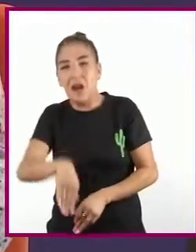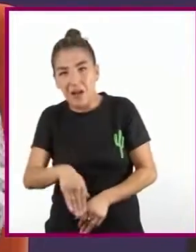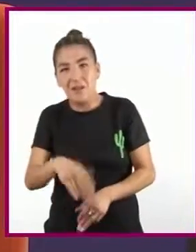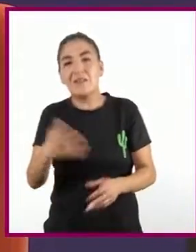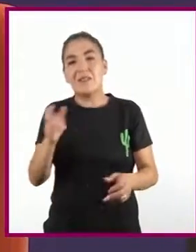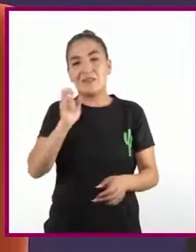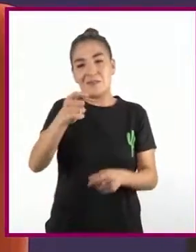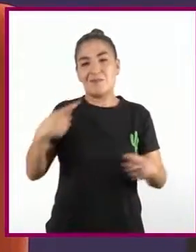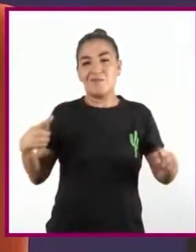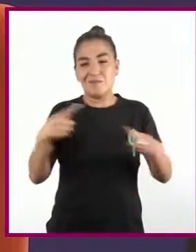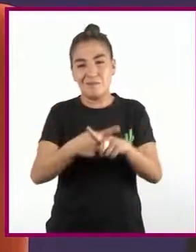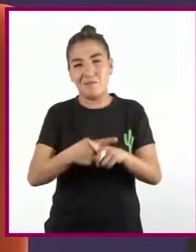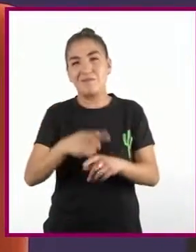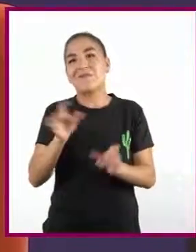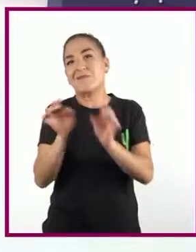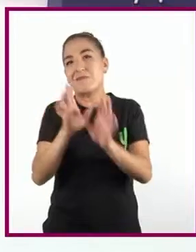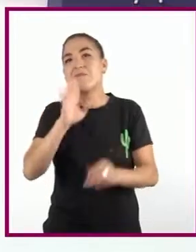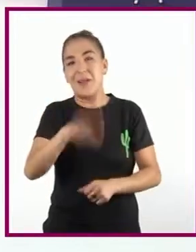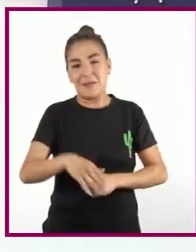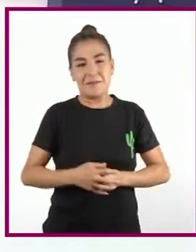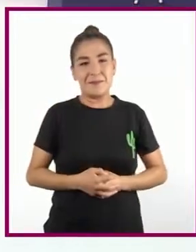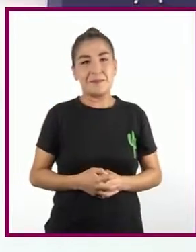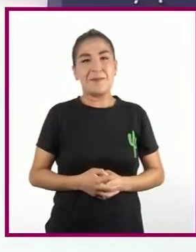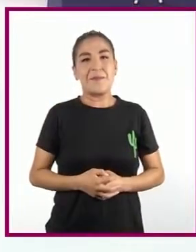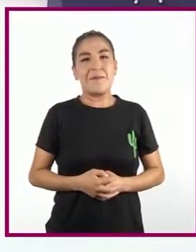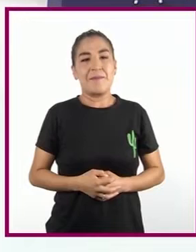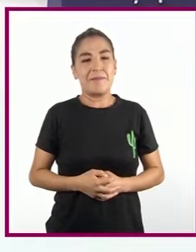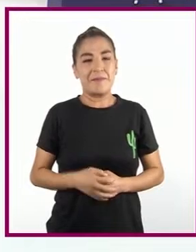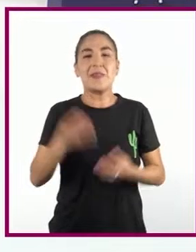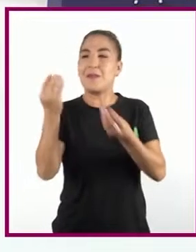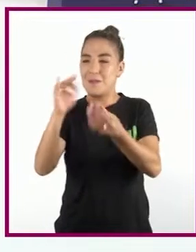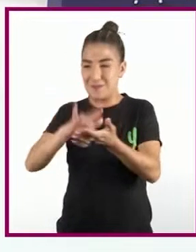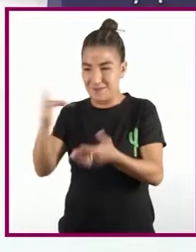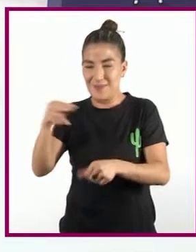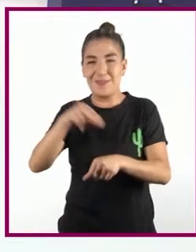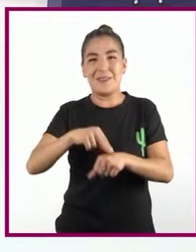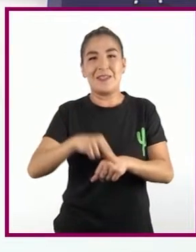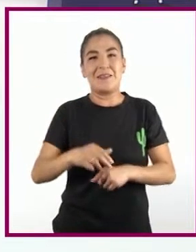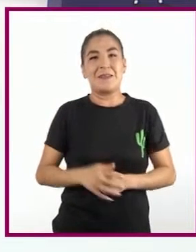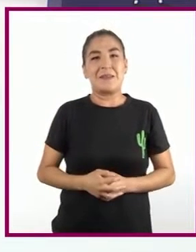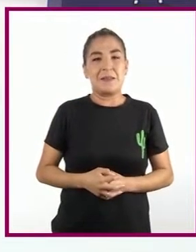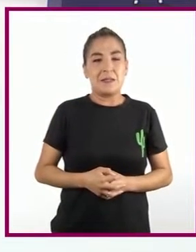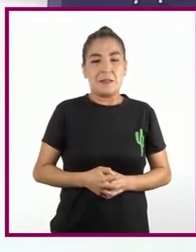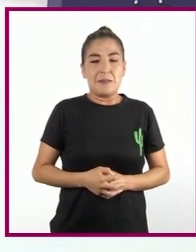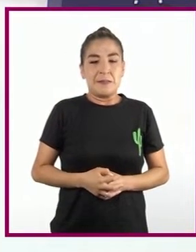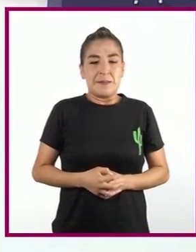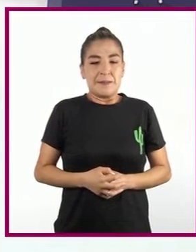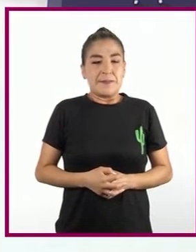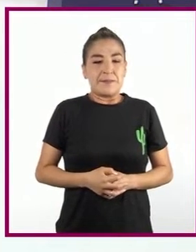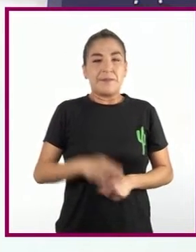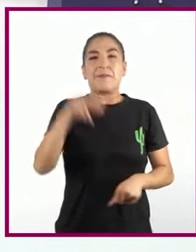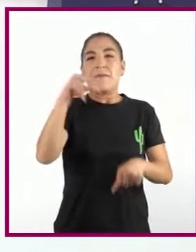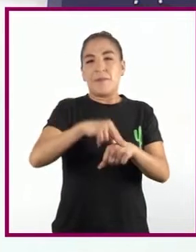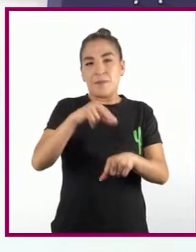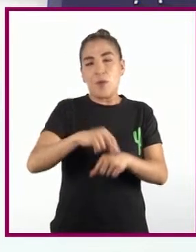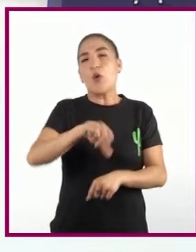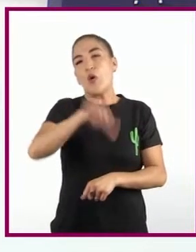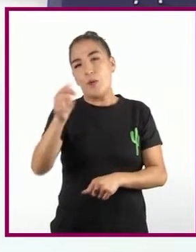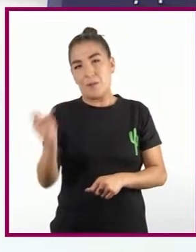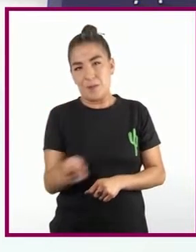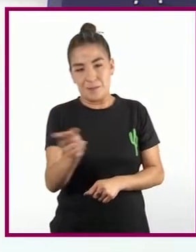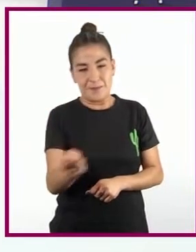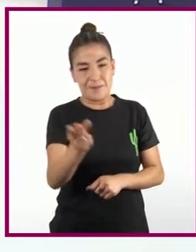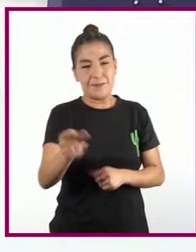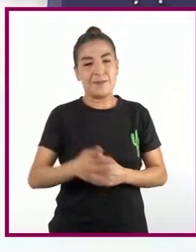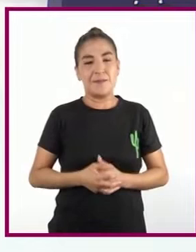una reacción no deseable. Muchas gracias, doctora. Doctora, la siguiente pregunta